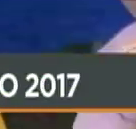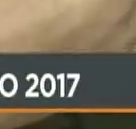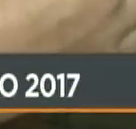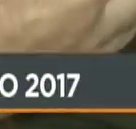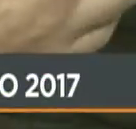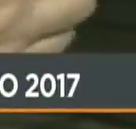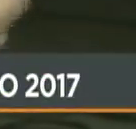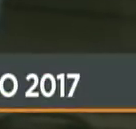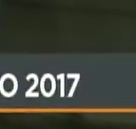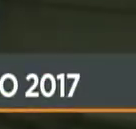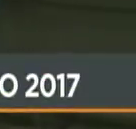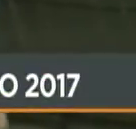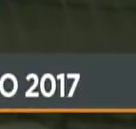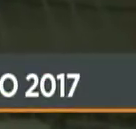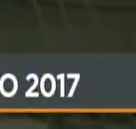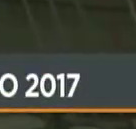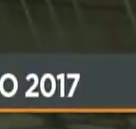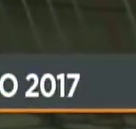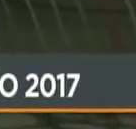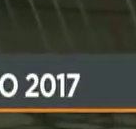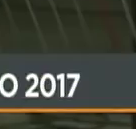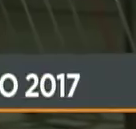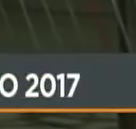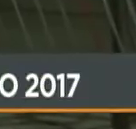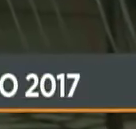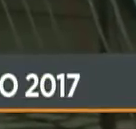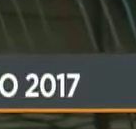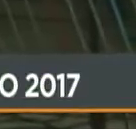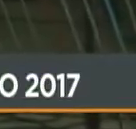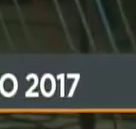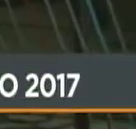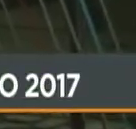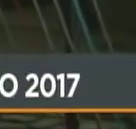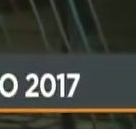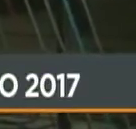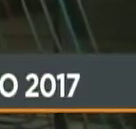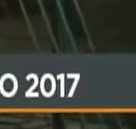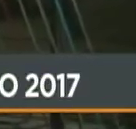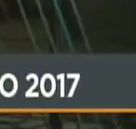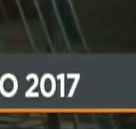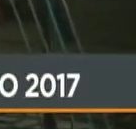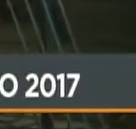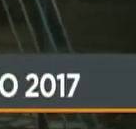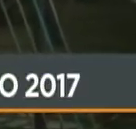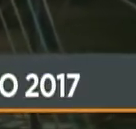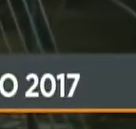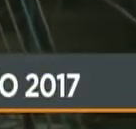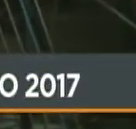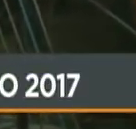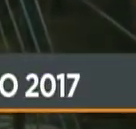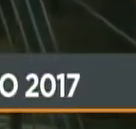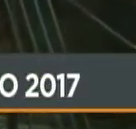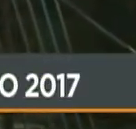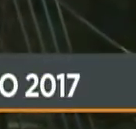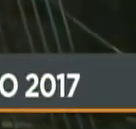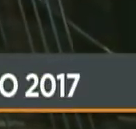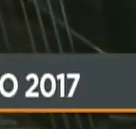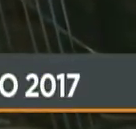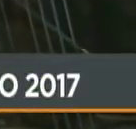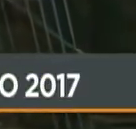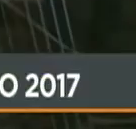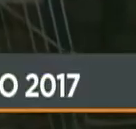Aristóbulo Isturiz regresa al Ministerio del Poder Popular para las Comunas y Vicepresidencia del